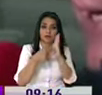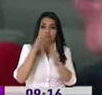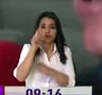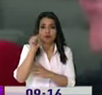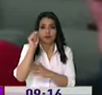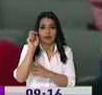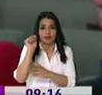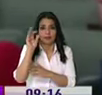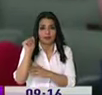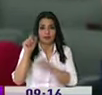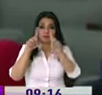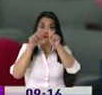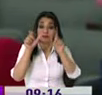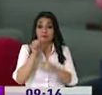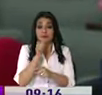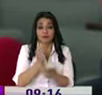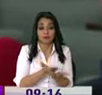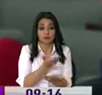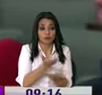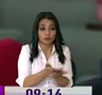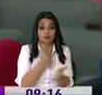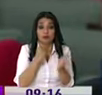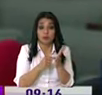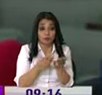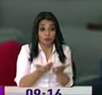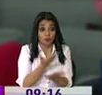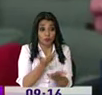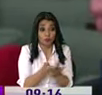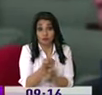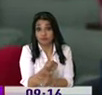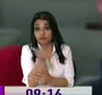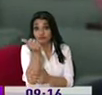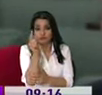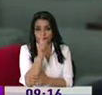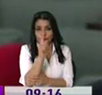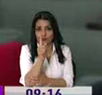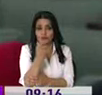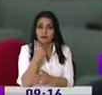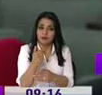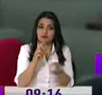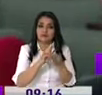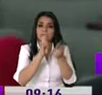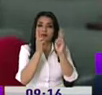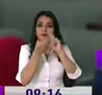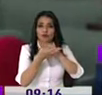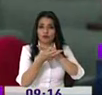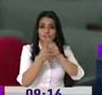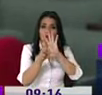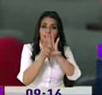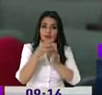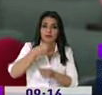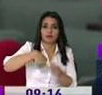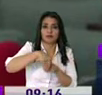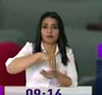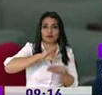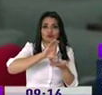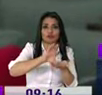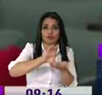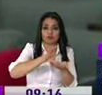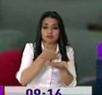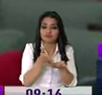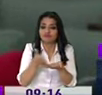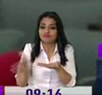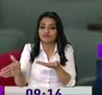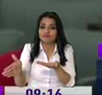privado plantea, ya no planteó su eliminación, sino una reforma y una devolución gradual del